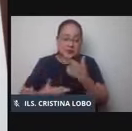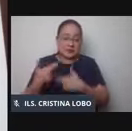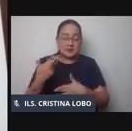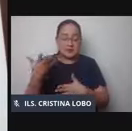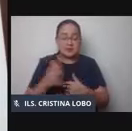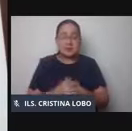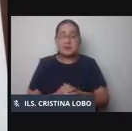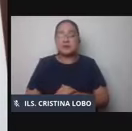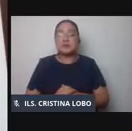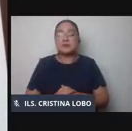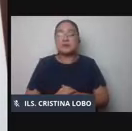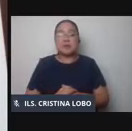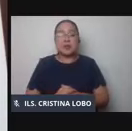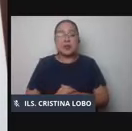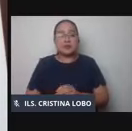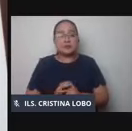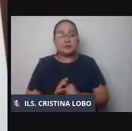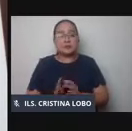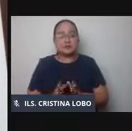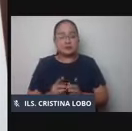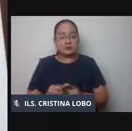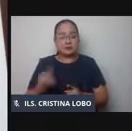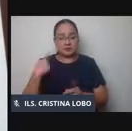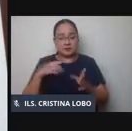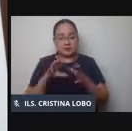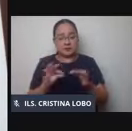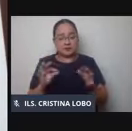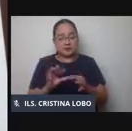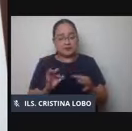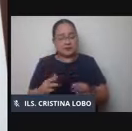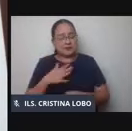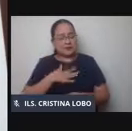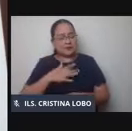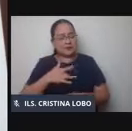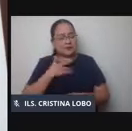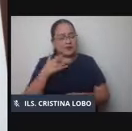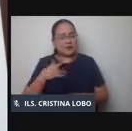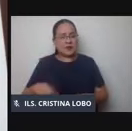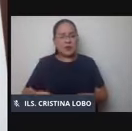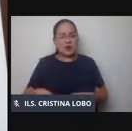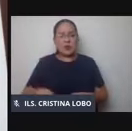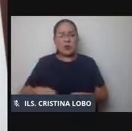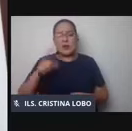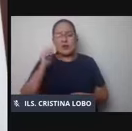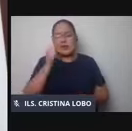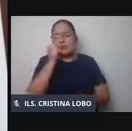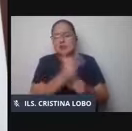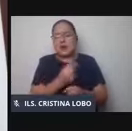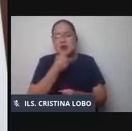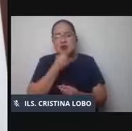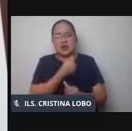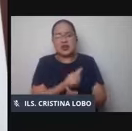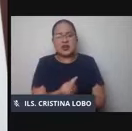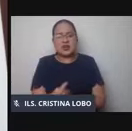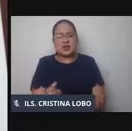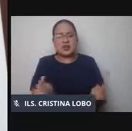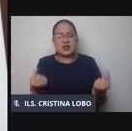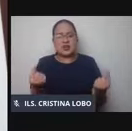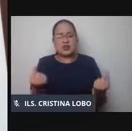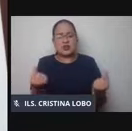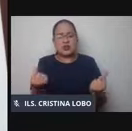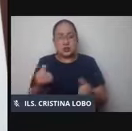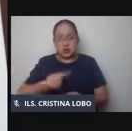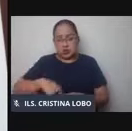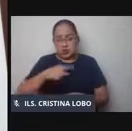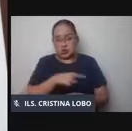bueno, pues como les decía, el sentimiento de culpa se gesta en la infancia. Tengamos mucho cuidado quienes tenemos hijas